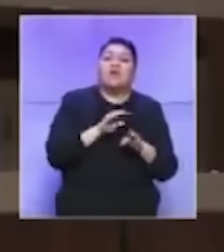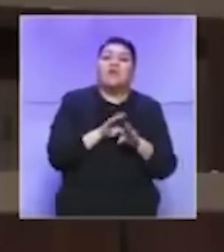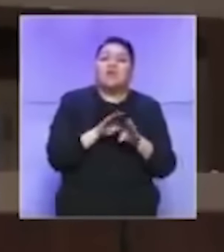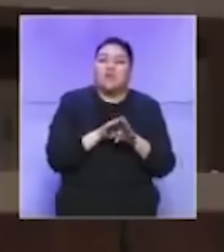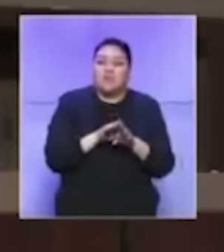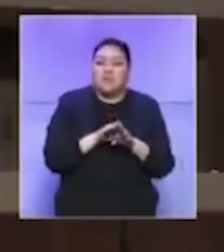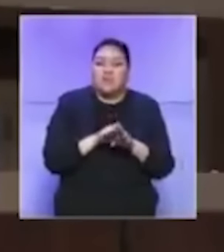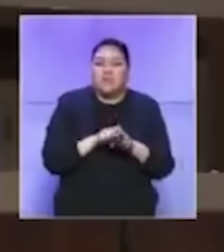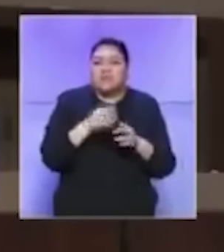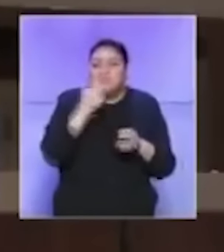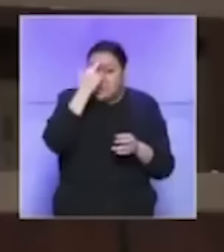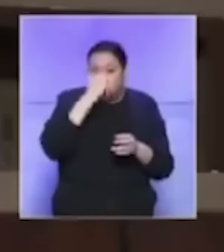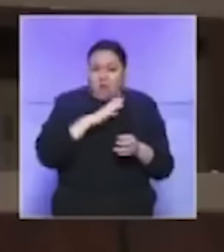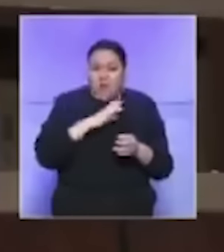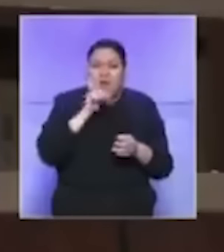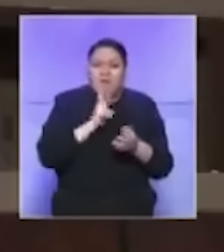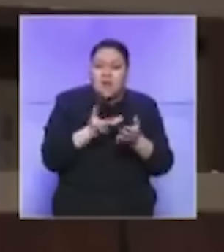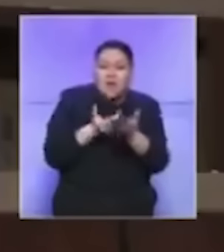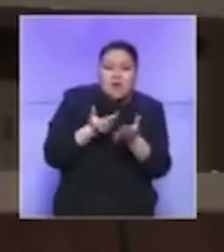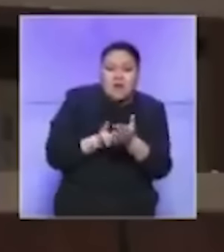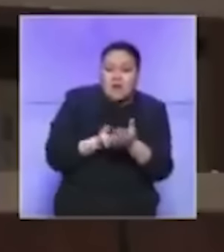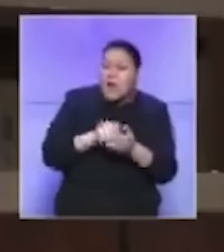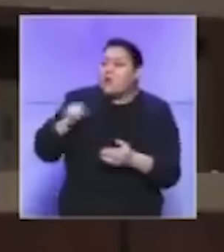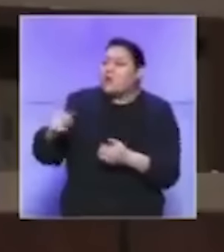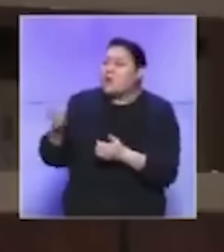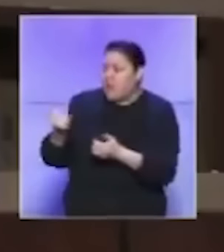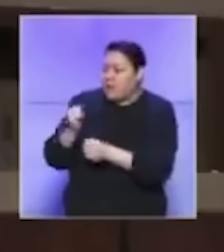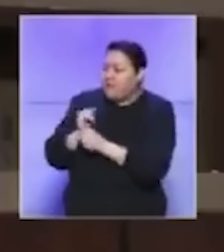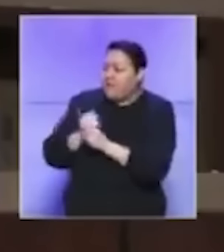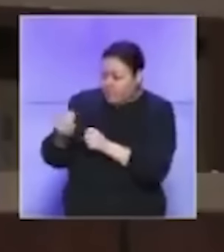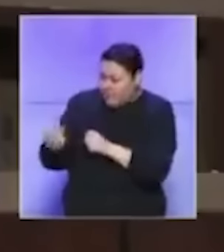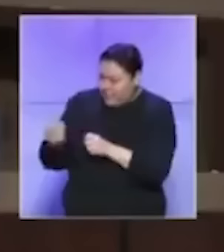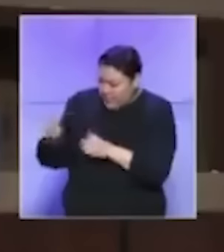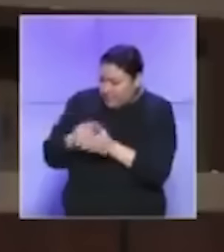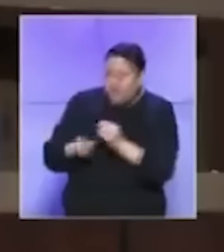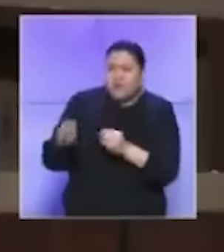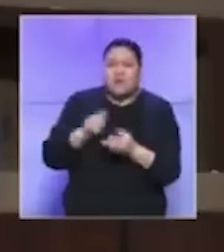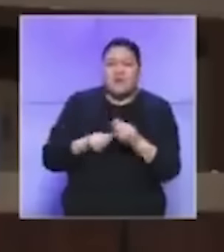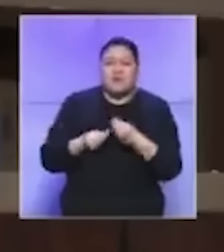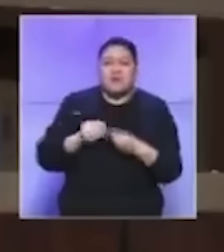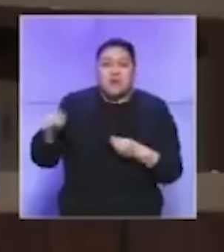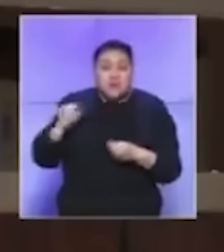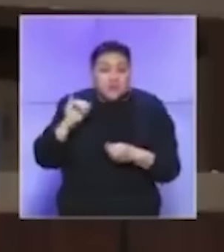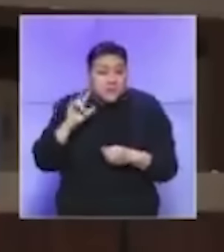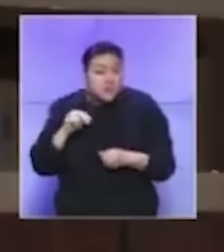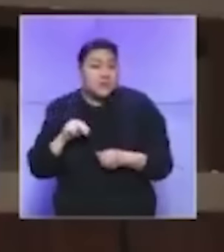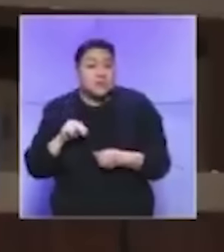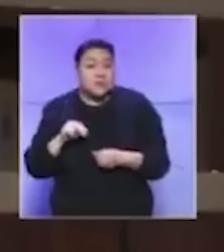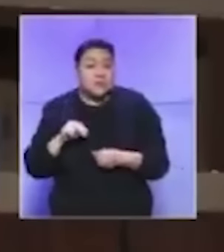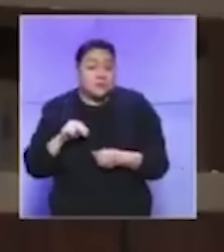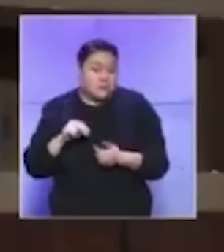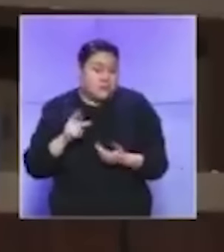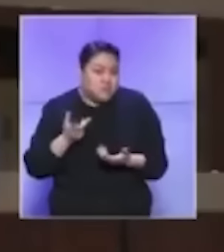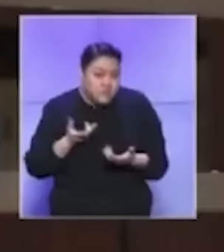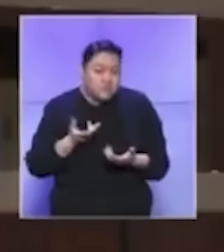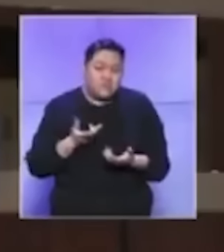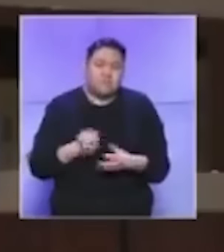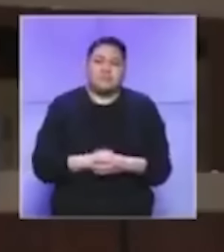un estándar probatorio al partido de la Revolución Democrática en este